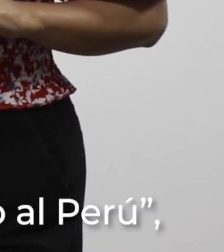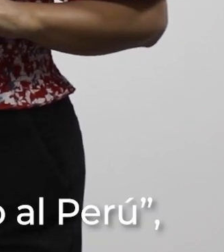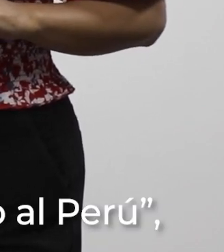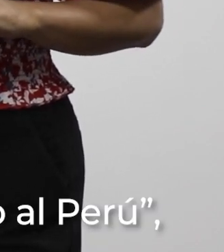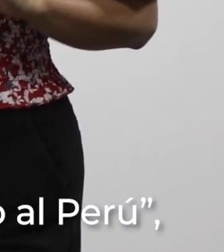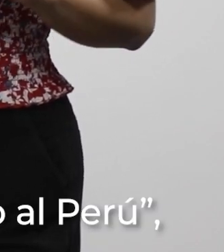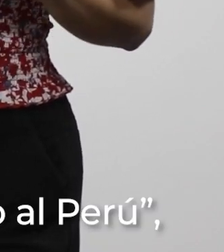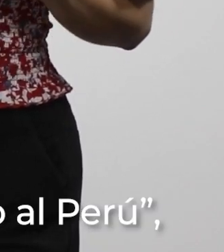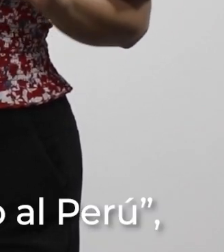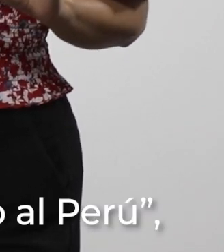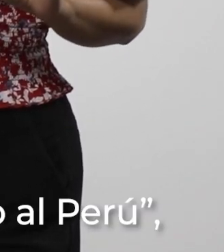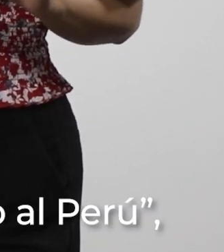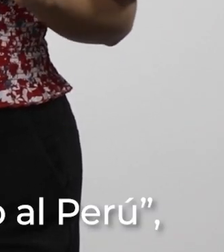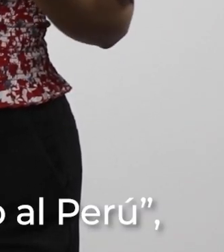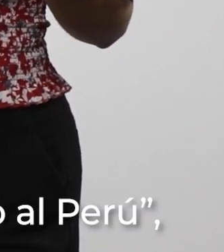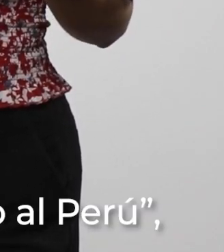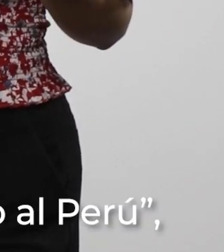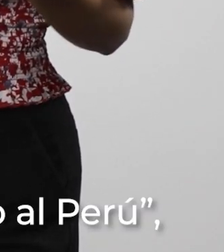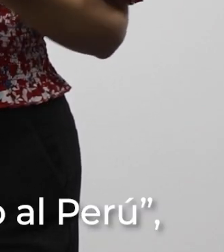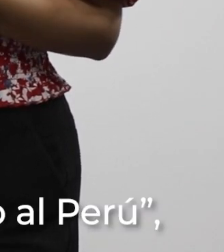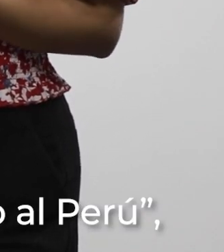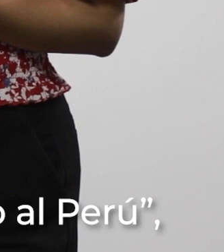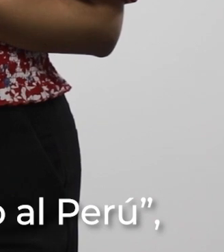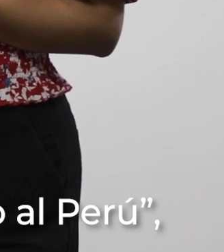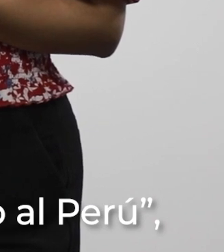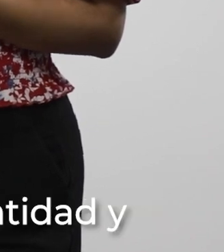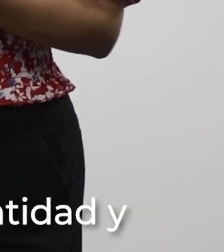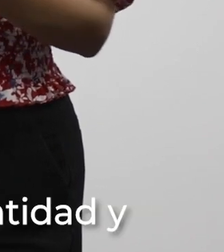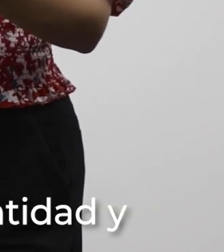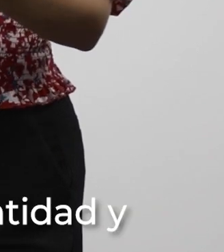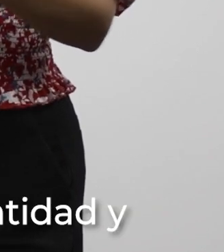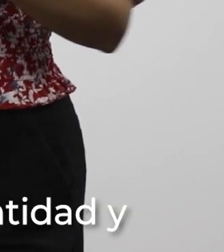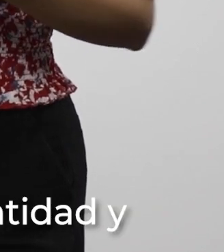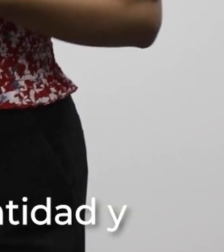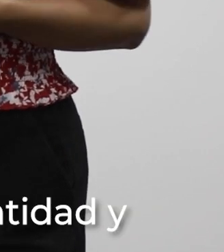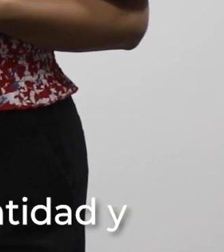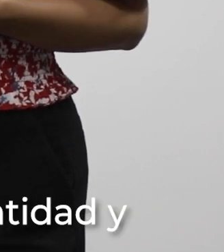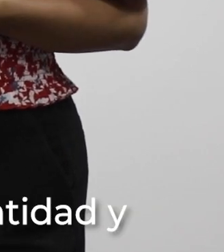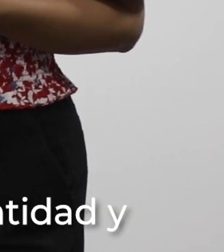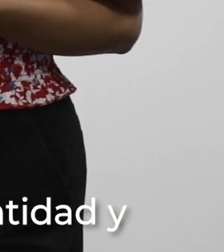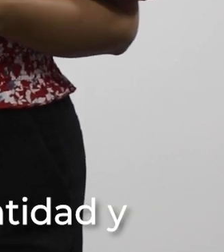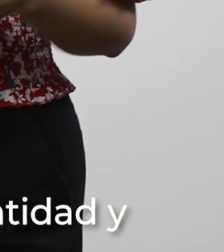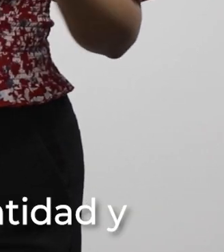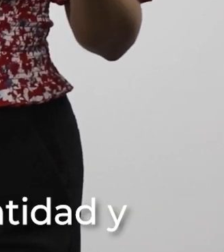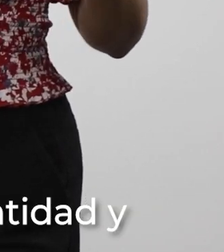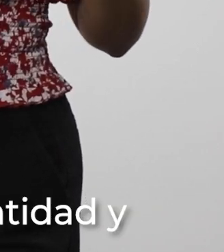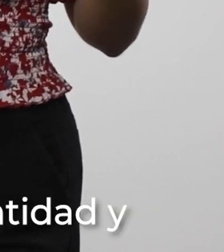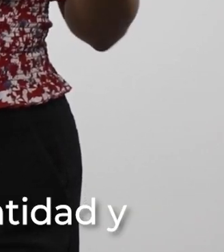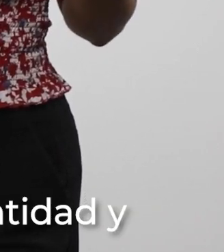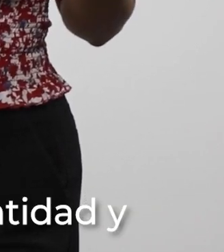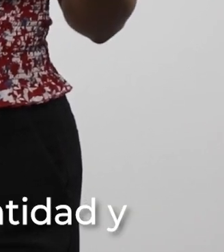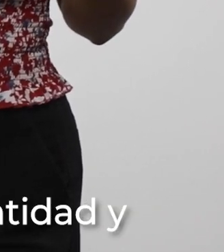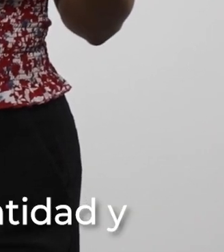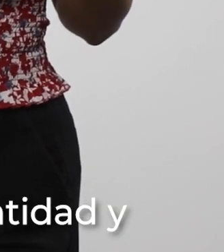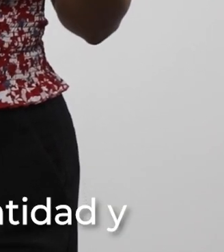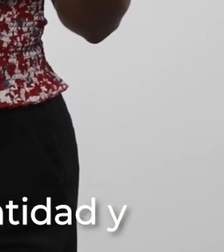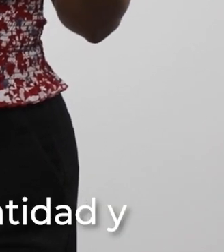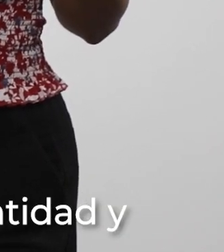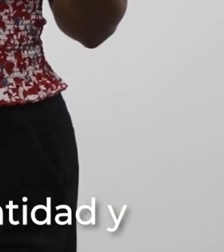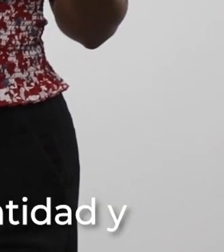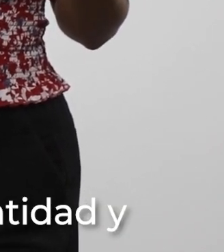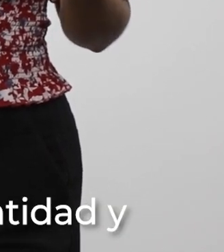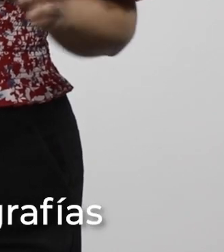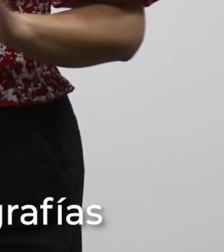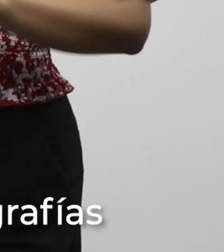Perú sutichasca Bicentenario yallinakuipi yallihkunata. Chaiwangmi kai panchakuchkan historianchikpa,